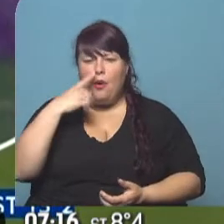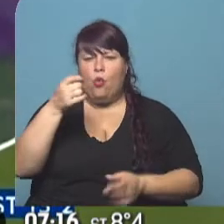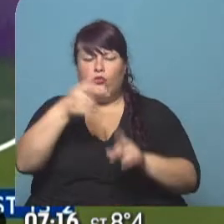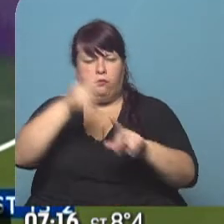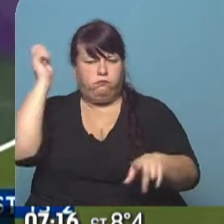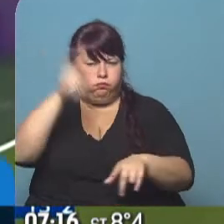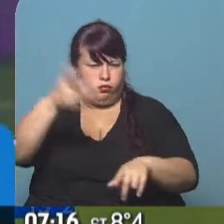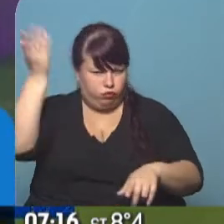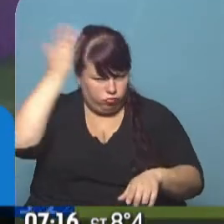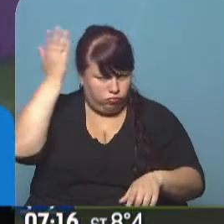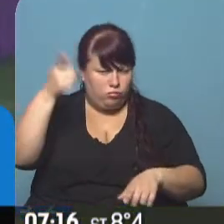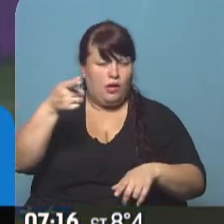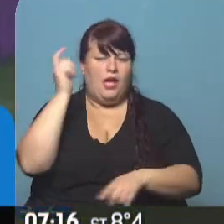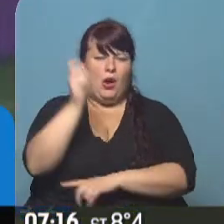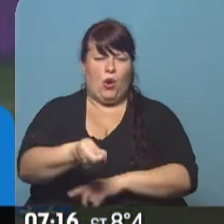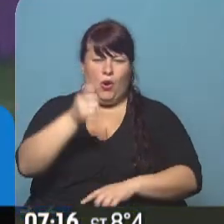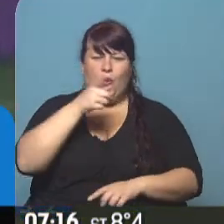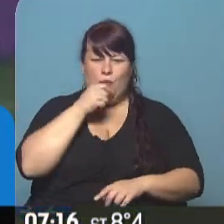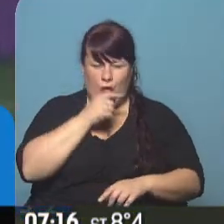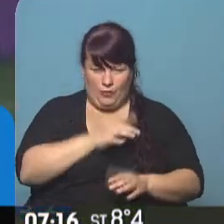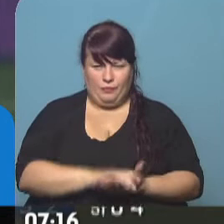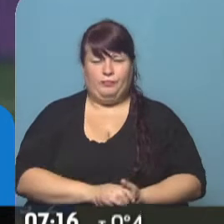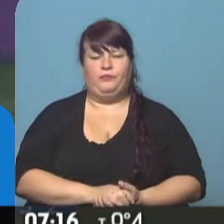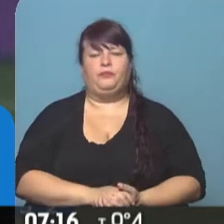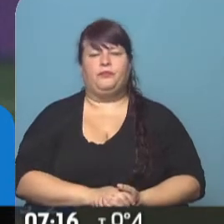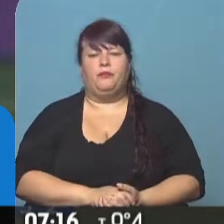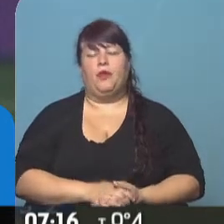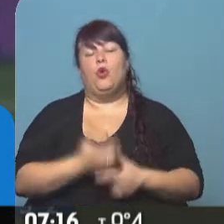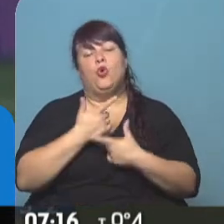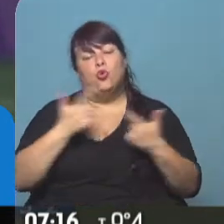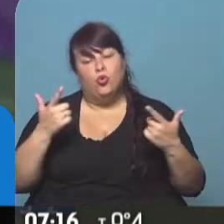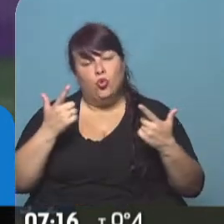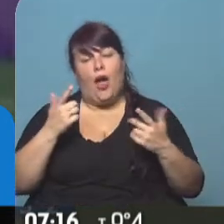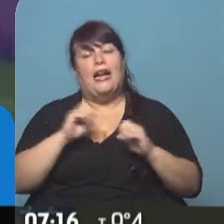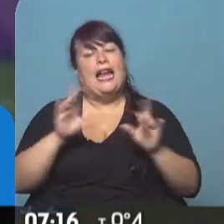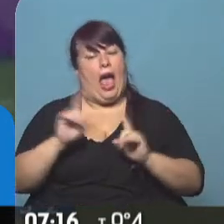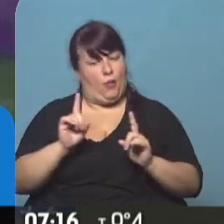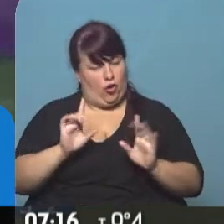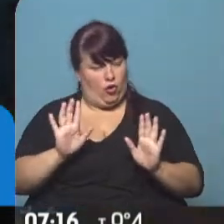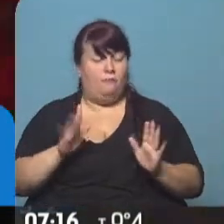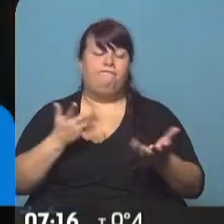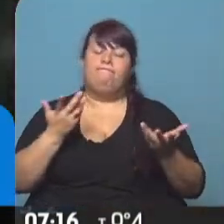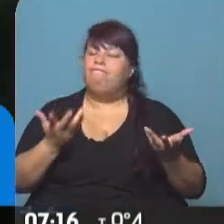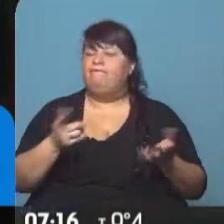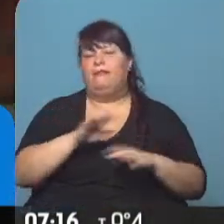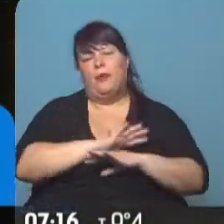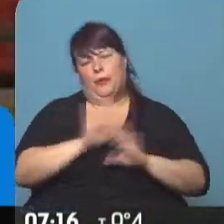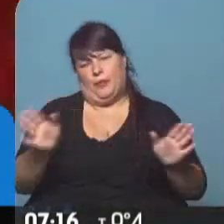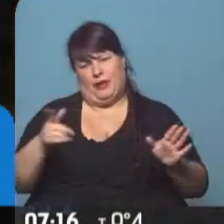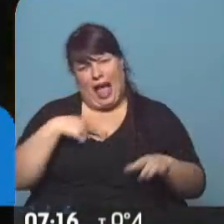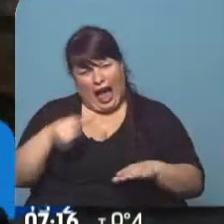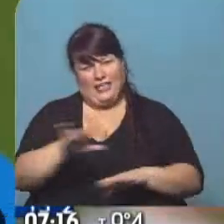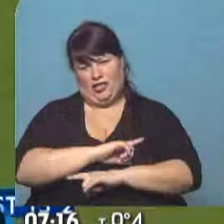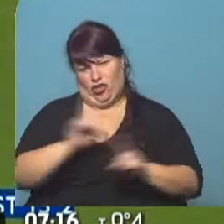proyectil que impacta sobre la cabeza del juez de línea. Por suerte no pasó a mayores, ¿no? Situaciones que no debemos